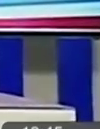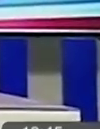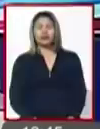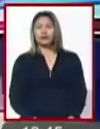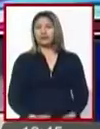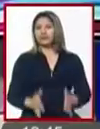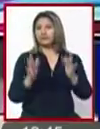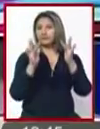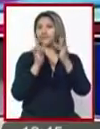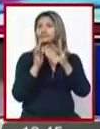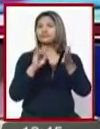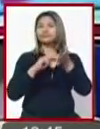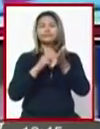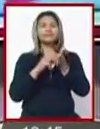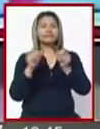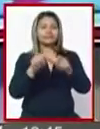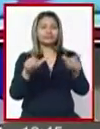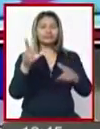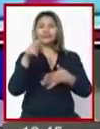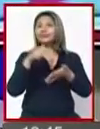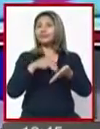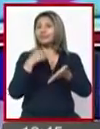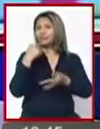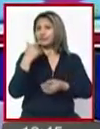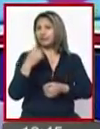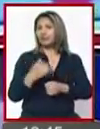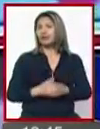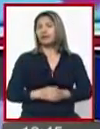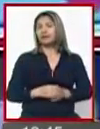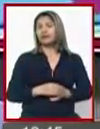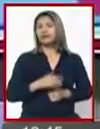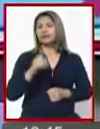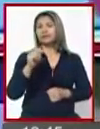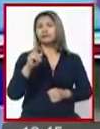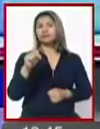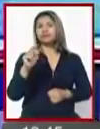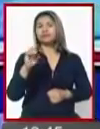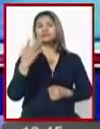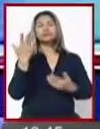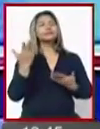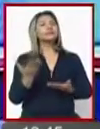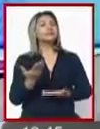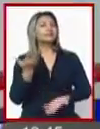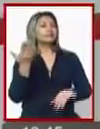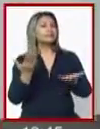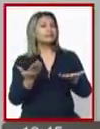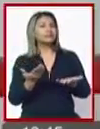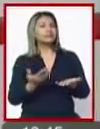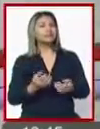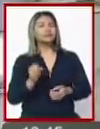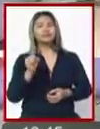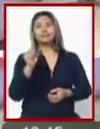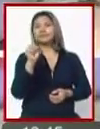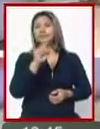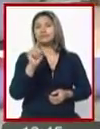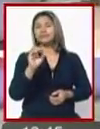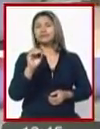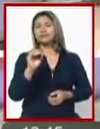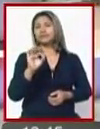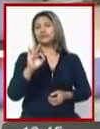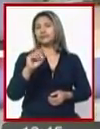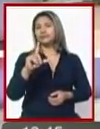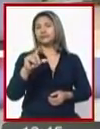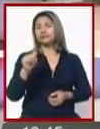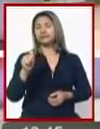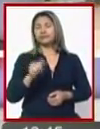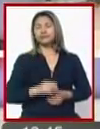Nos vamos en este momento hasta la zona del Plan 3000, al barrio Turere, porque hay un presunto caso de zoofilia. Nos informa Rolly